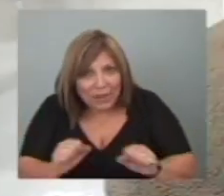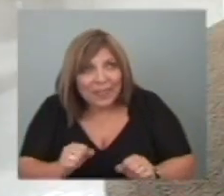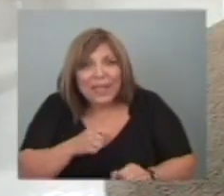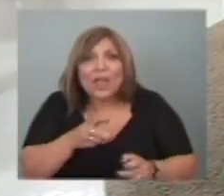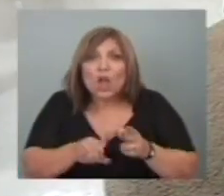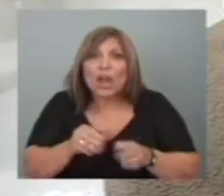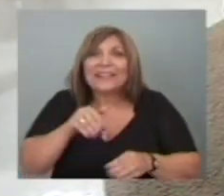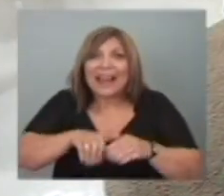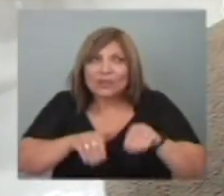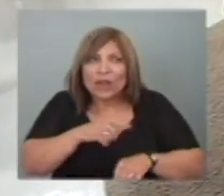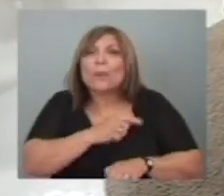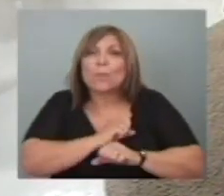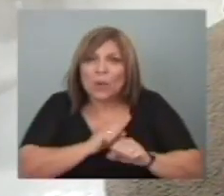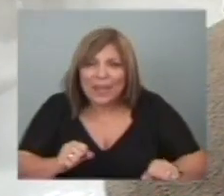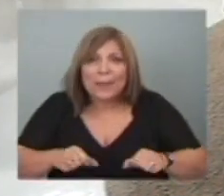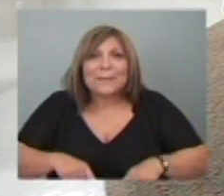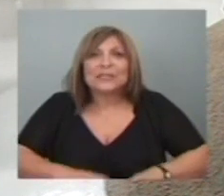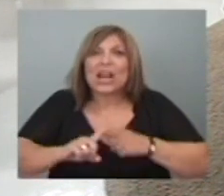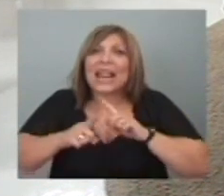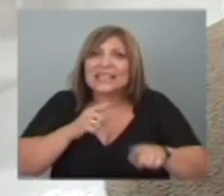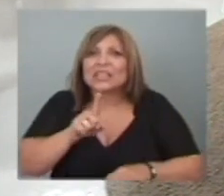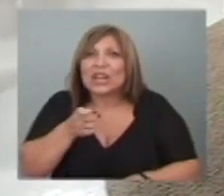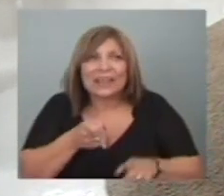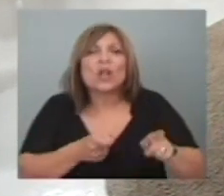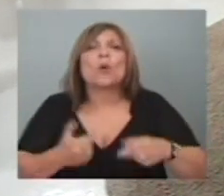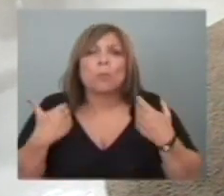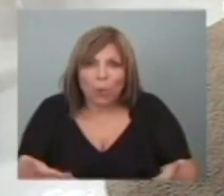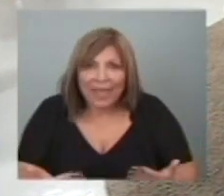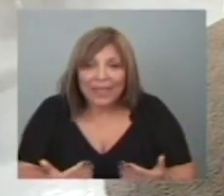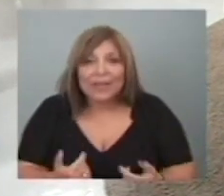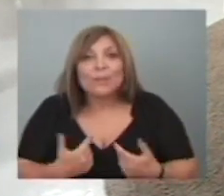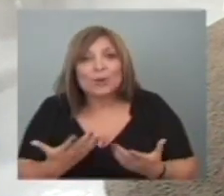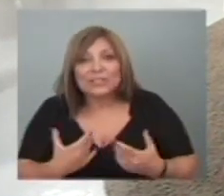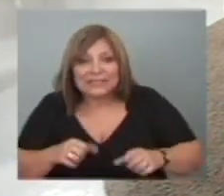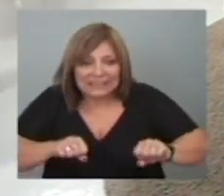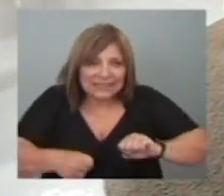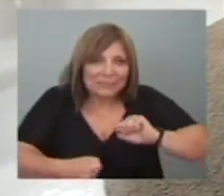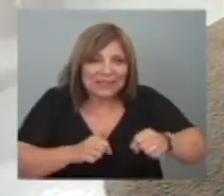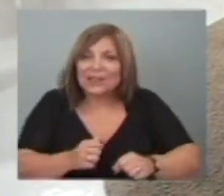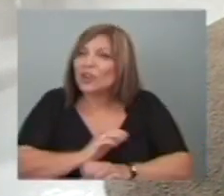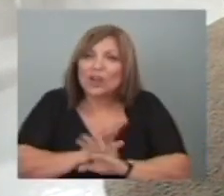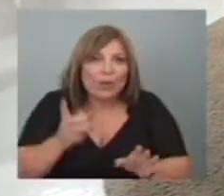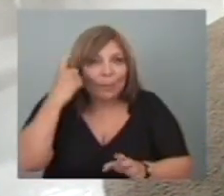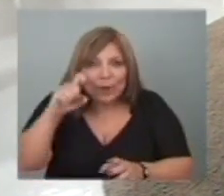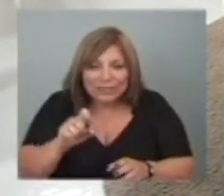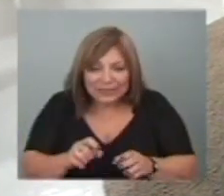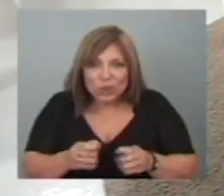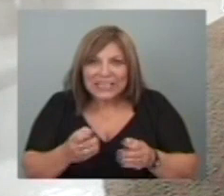Electoral los puede prever y que el Ministerio de Relaciones Exteriores lo puede hacer. Por eso no quiero apretar y no queremos apretar con un proyecto